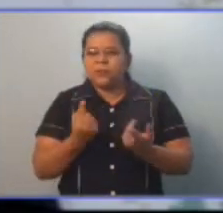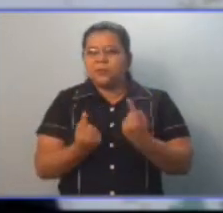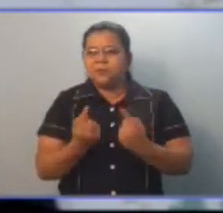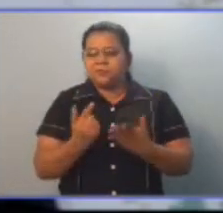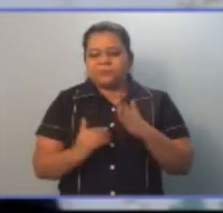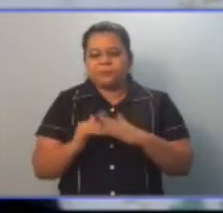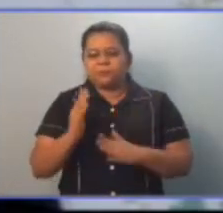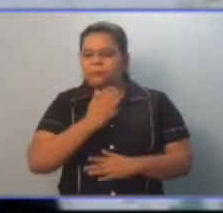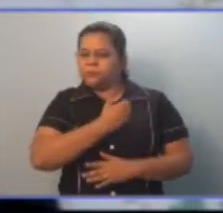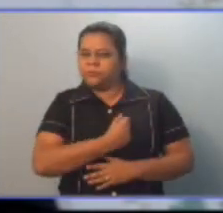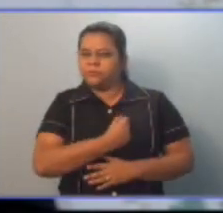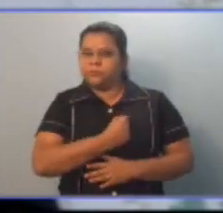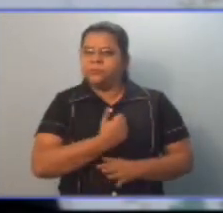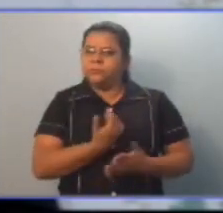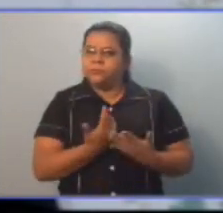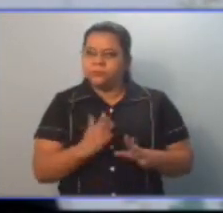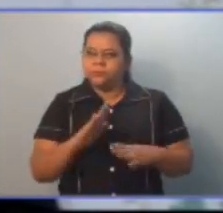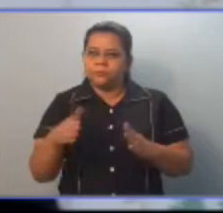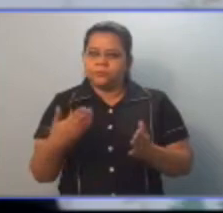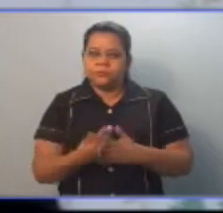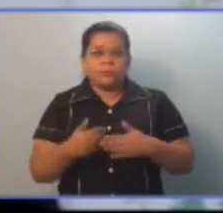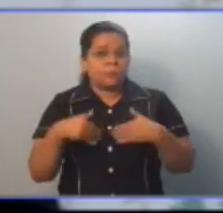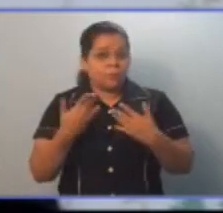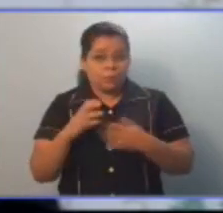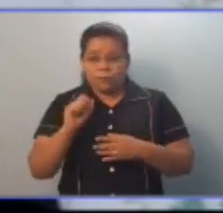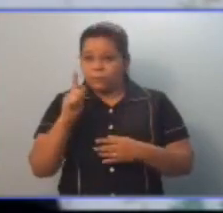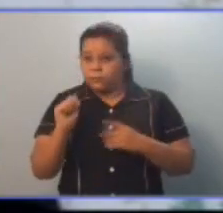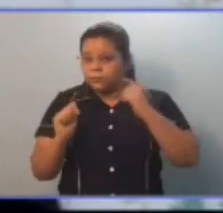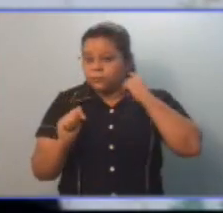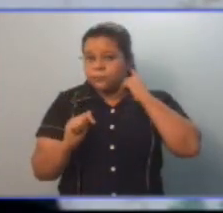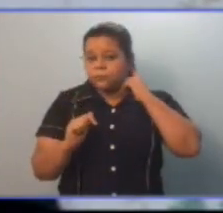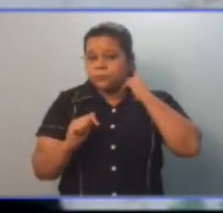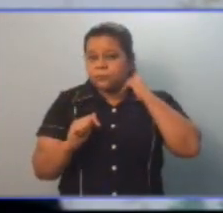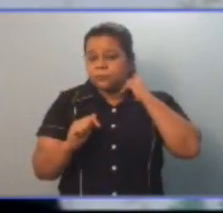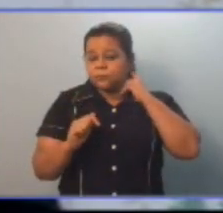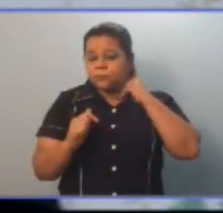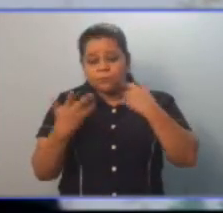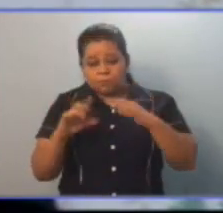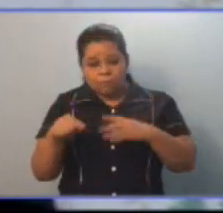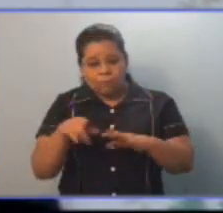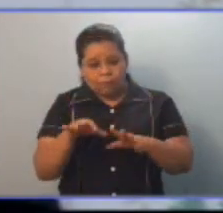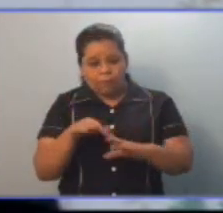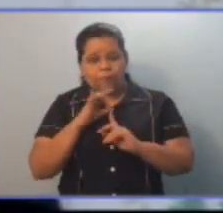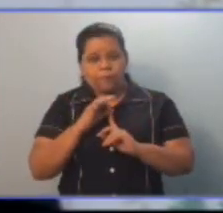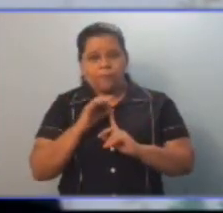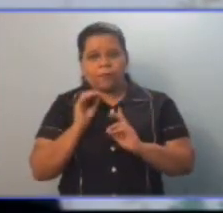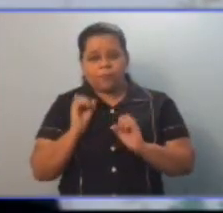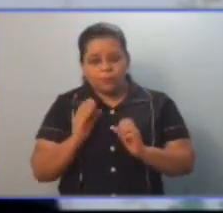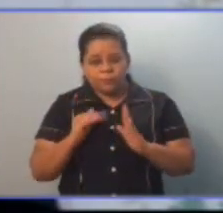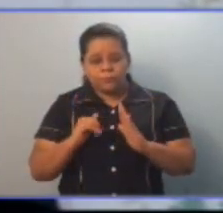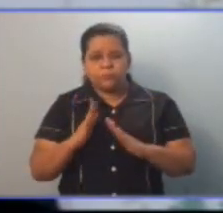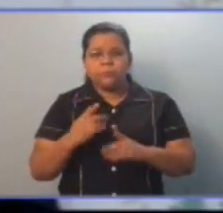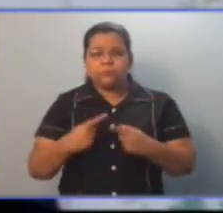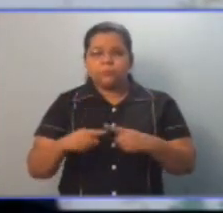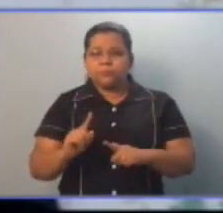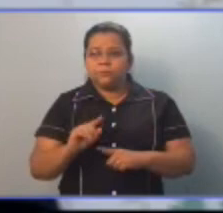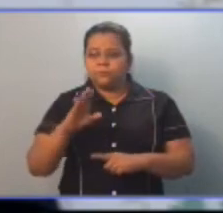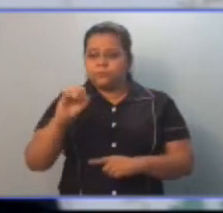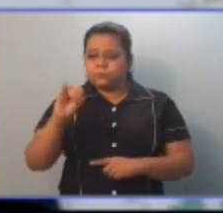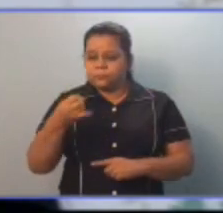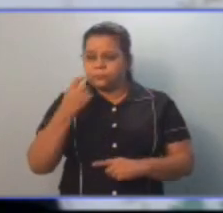perjudicial para la sociedad? Que no haya Sala de lo Constitucional, si ustedes no han nombrado, o que sigan los magistrados de la Sala de lo